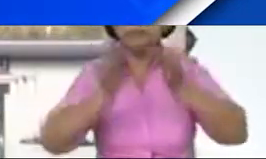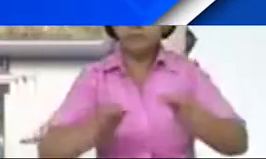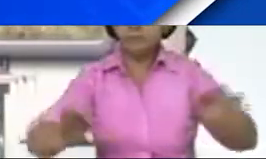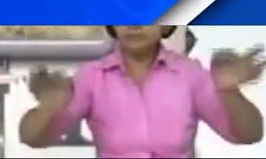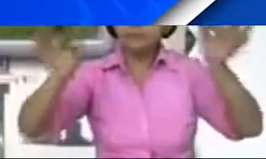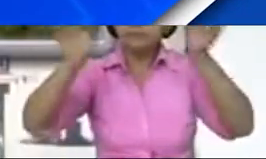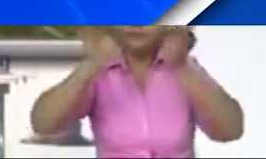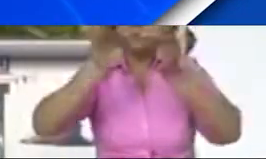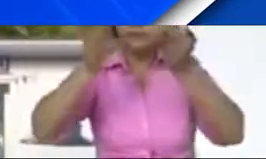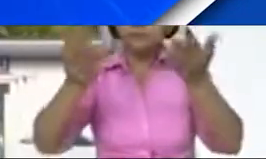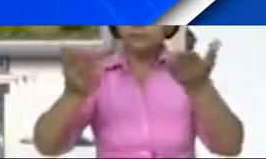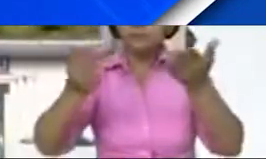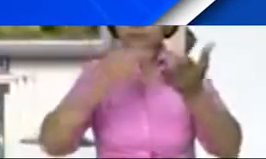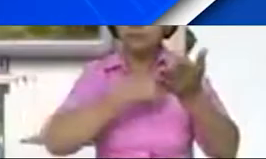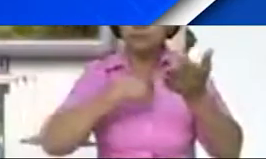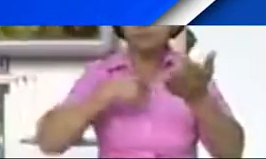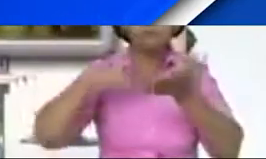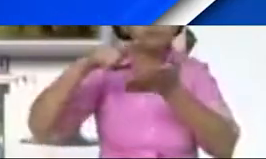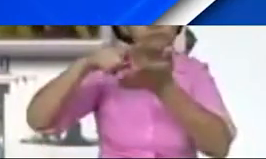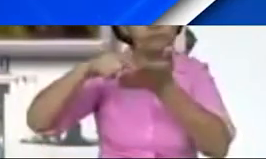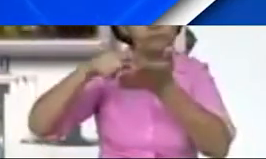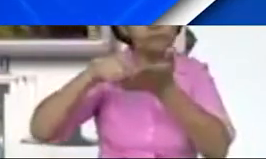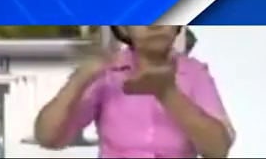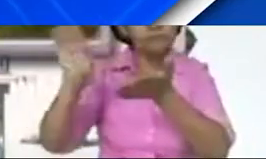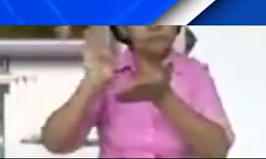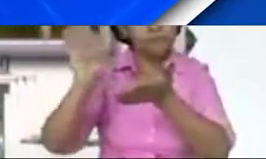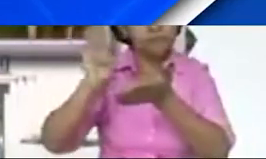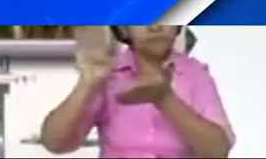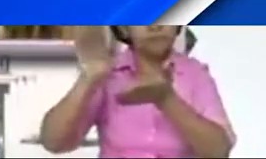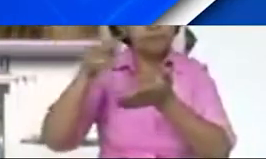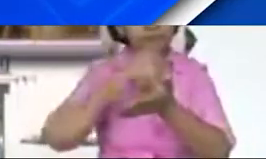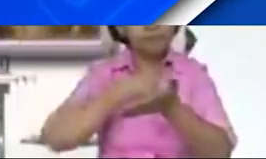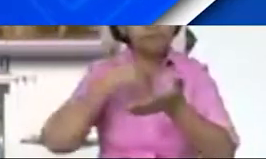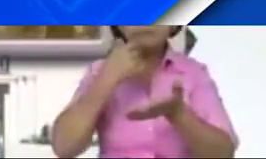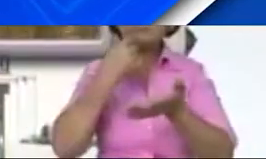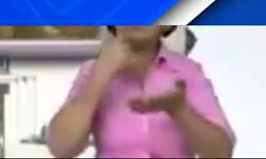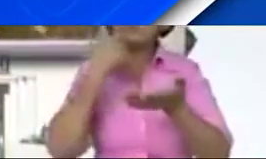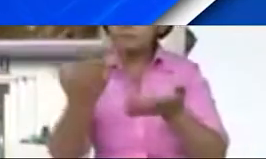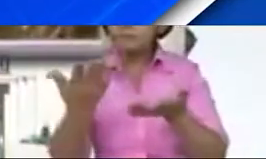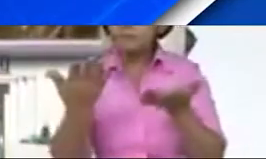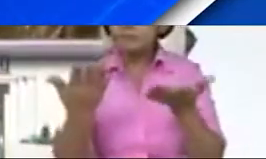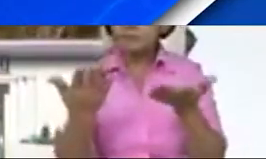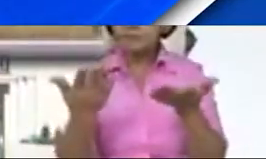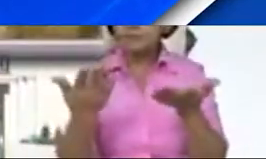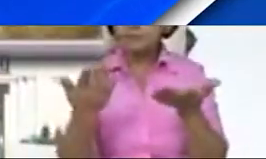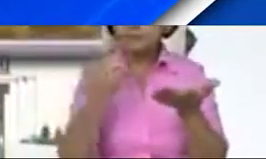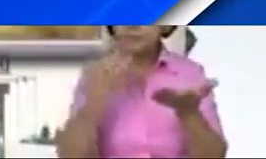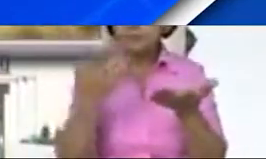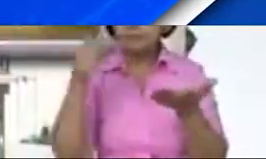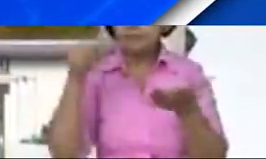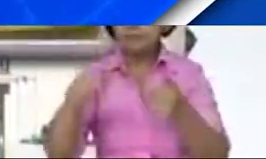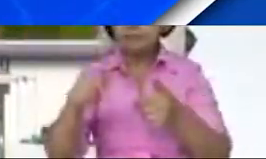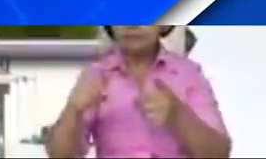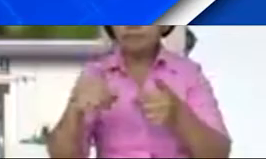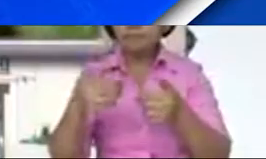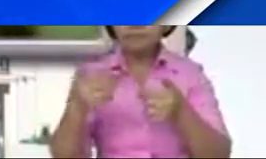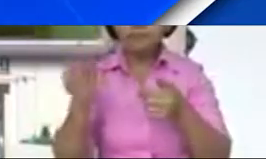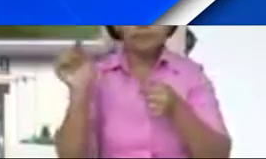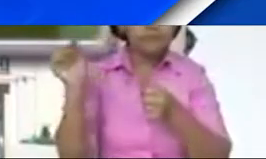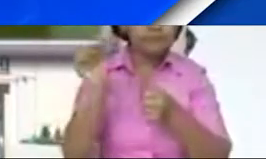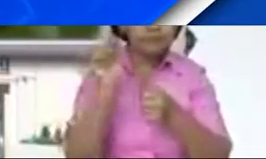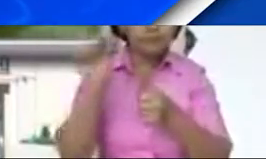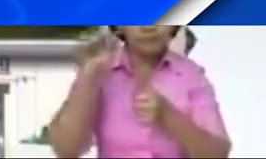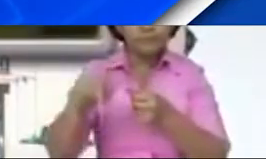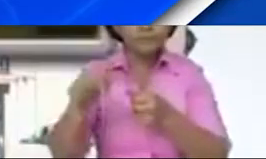sustancial en la producción del arroz y ello se debe a que en estos